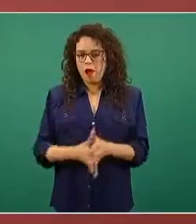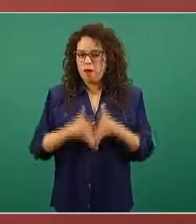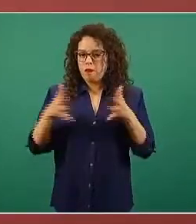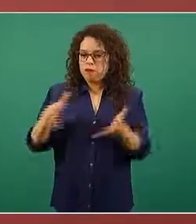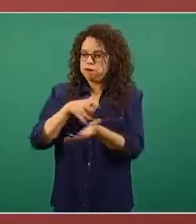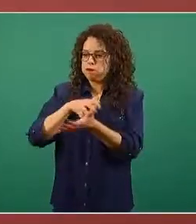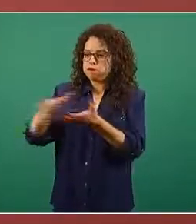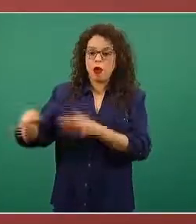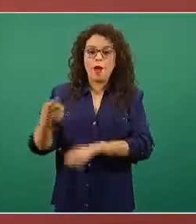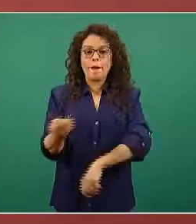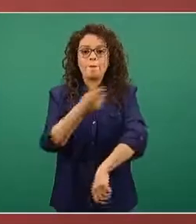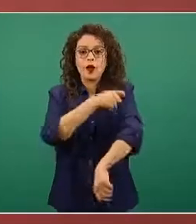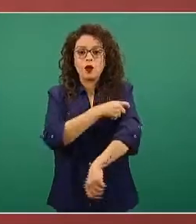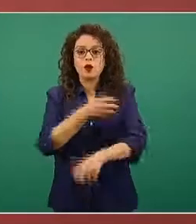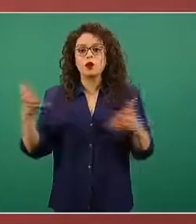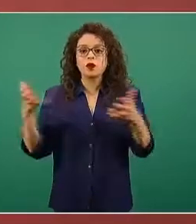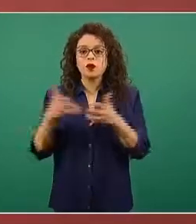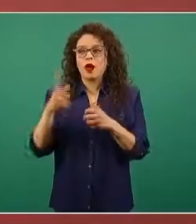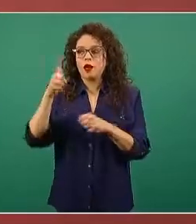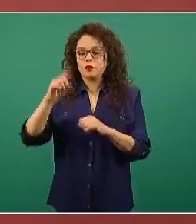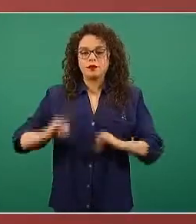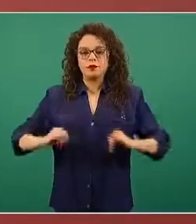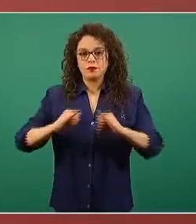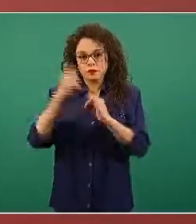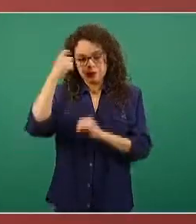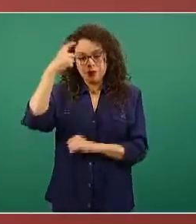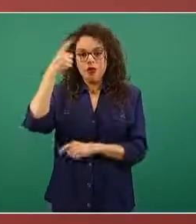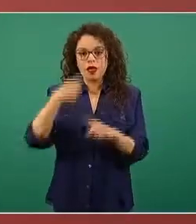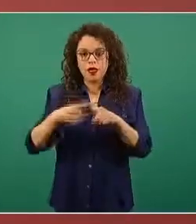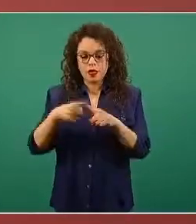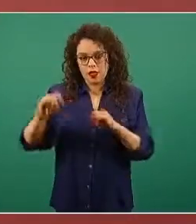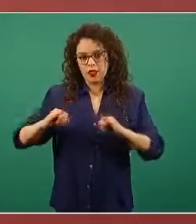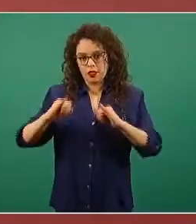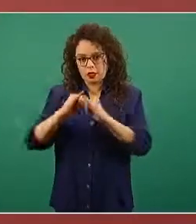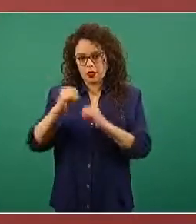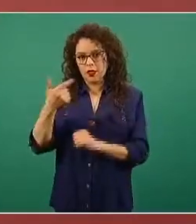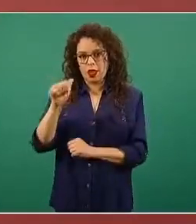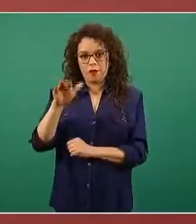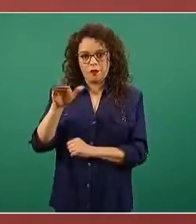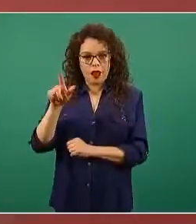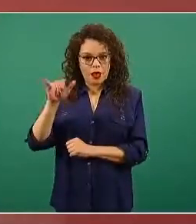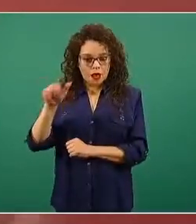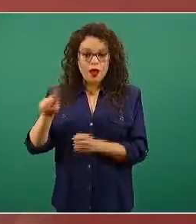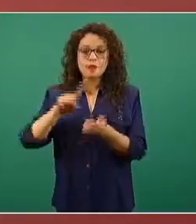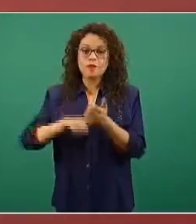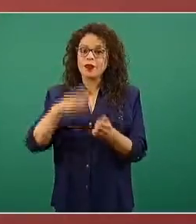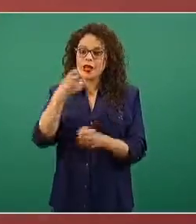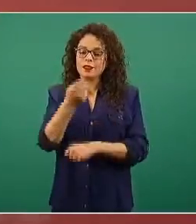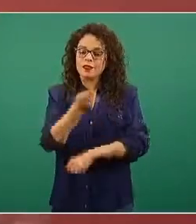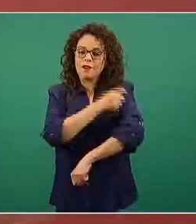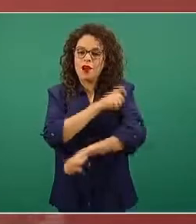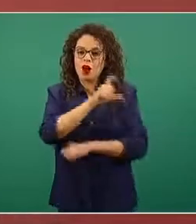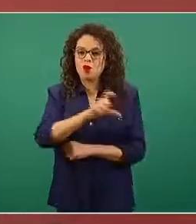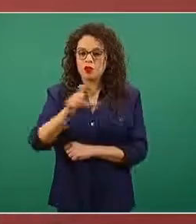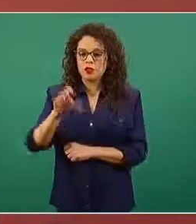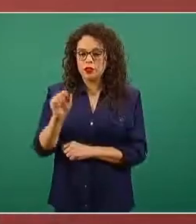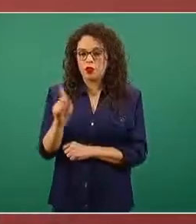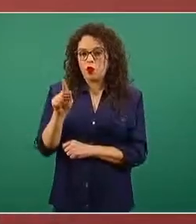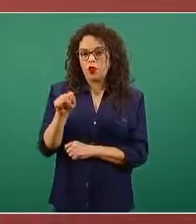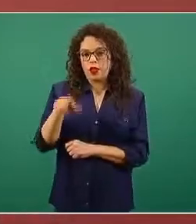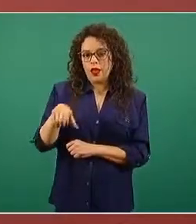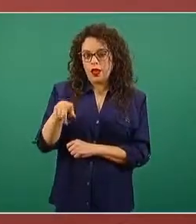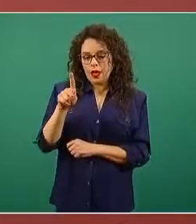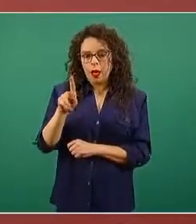fue inventada por el Instituto Gamaleya y que es esta vacuna Sputnik V. Esto es importante para que todos sepamos de dónde vienen